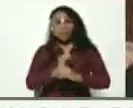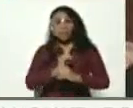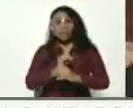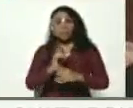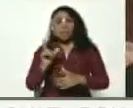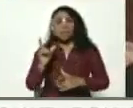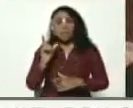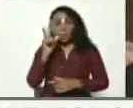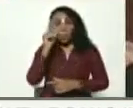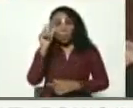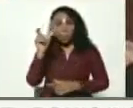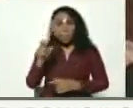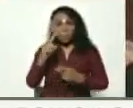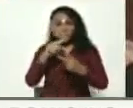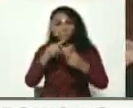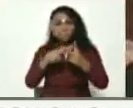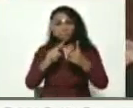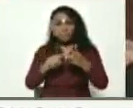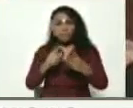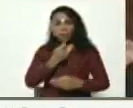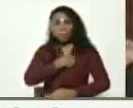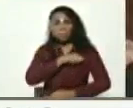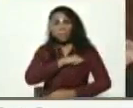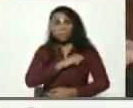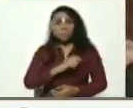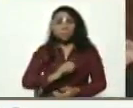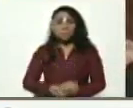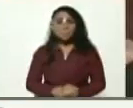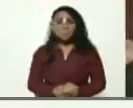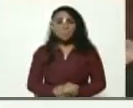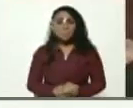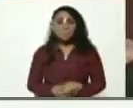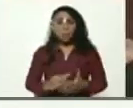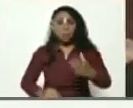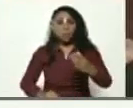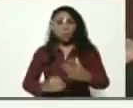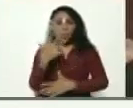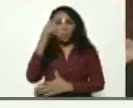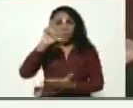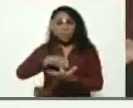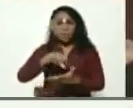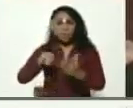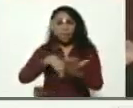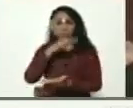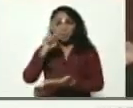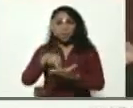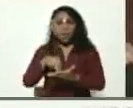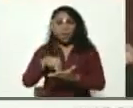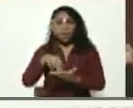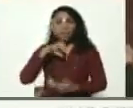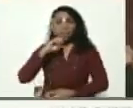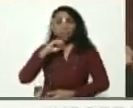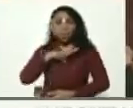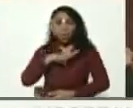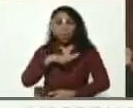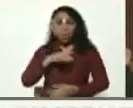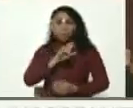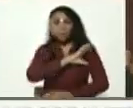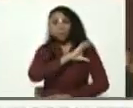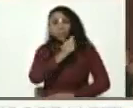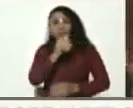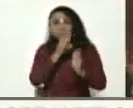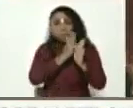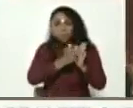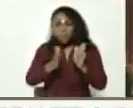de Olavide, Sevilla, España. Cofundador del Centro Nacional de Historia y exdirector del Archivo General de la